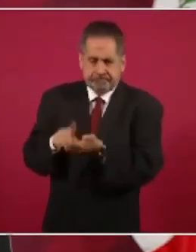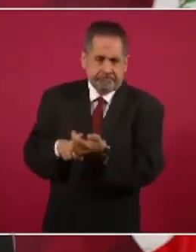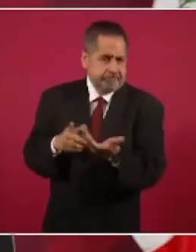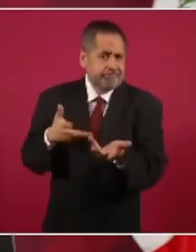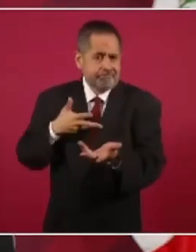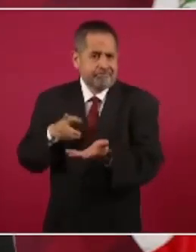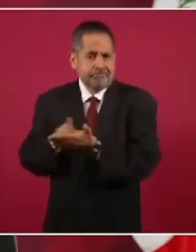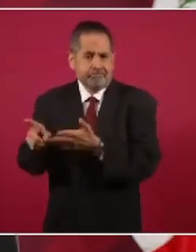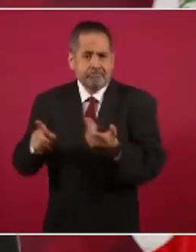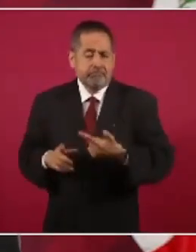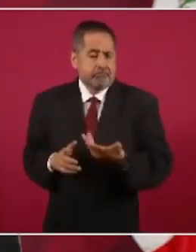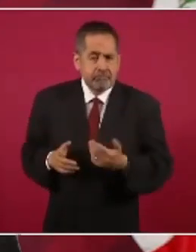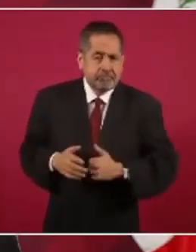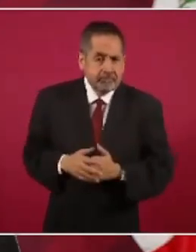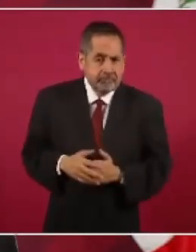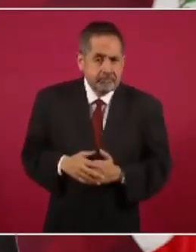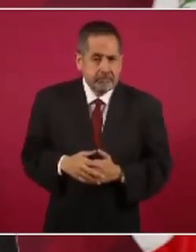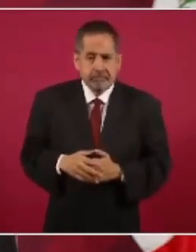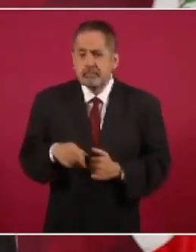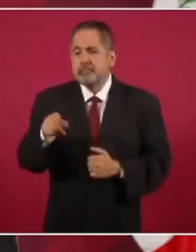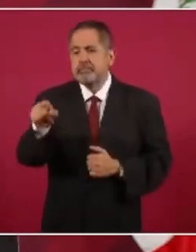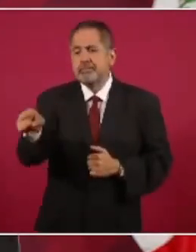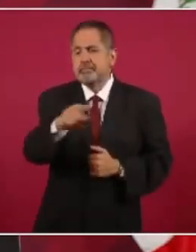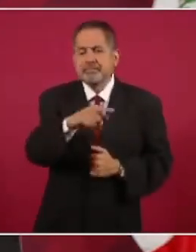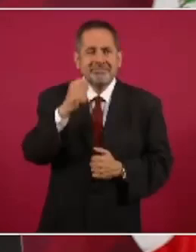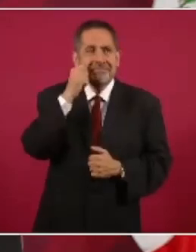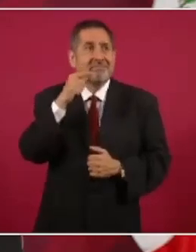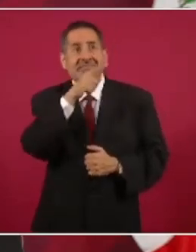y no le importa que haya pleitos,